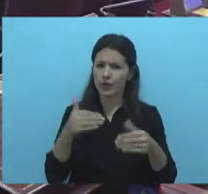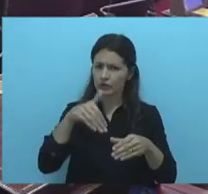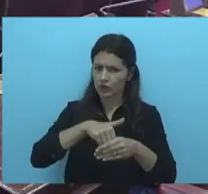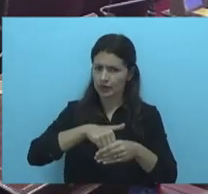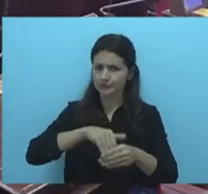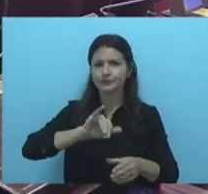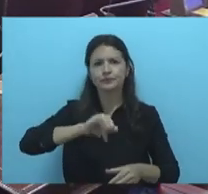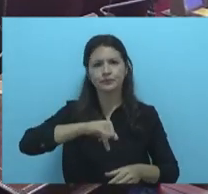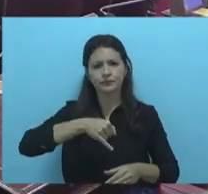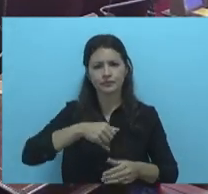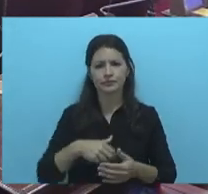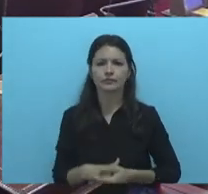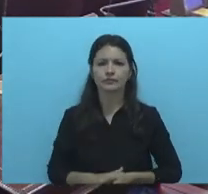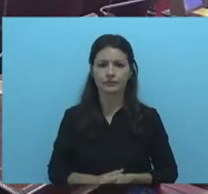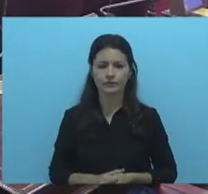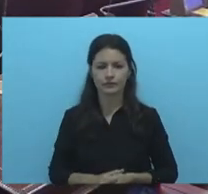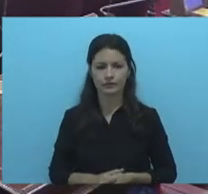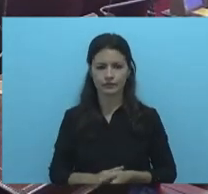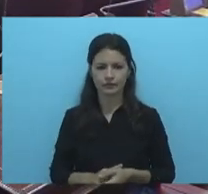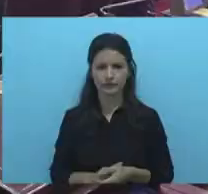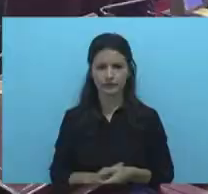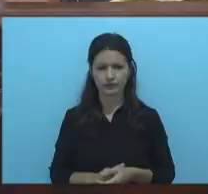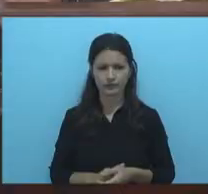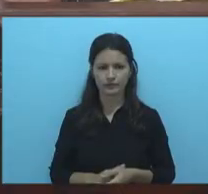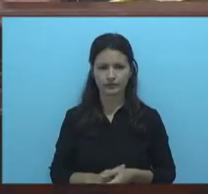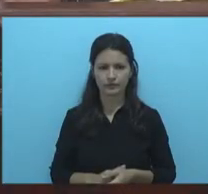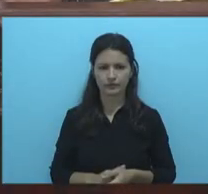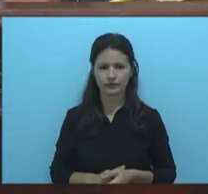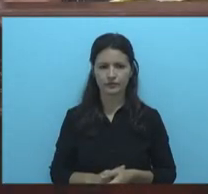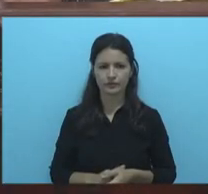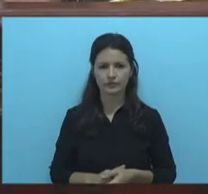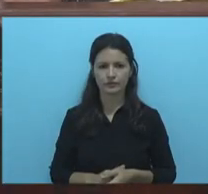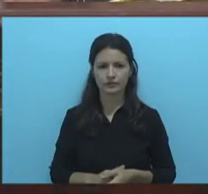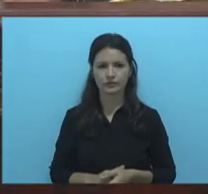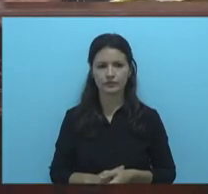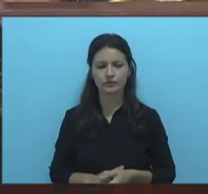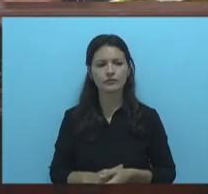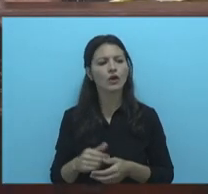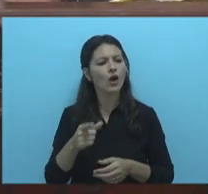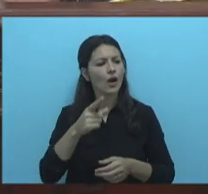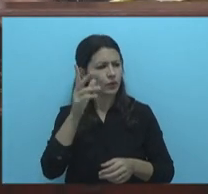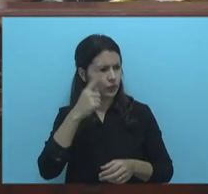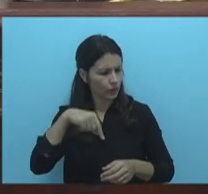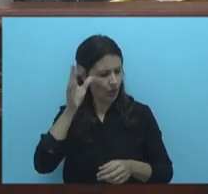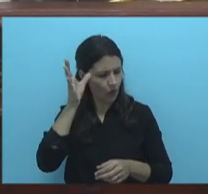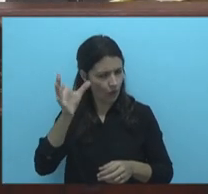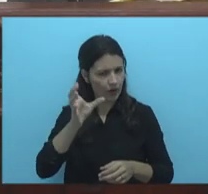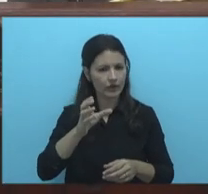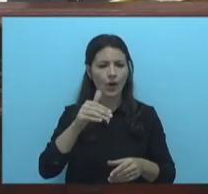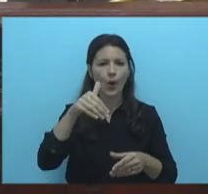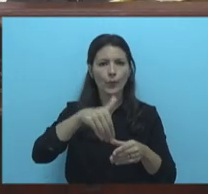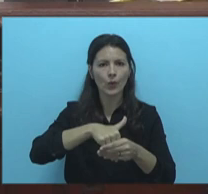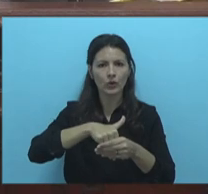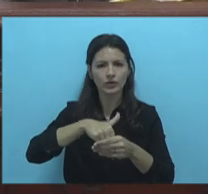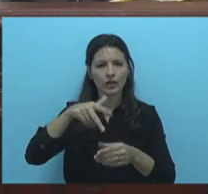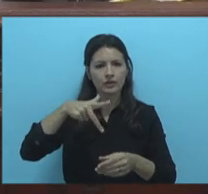En consideración ahora el veto del Poder Ejecutivo, teniendo en cuenta que quienes voten de manera afirmativa lo hacen